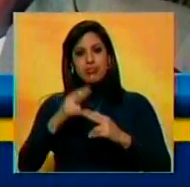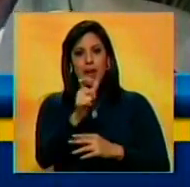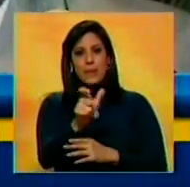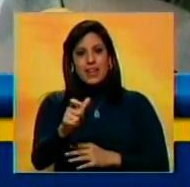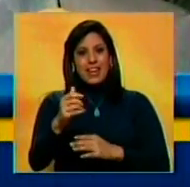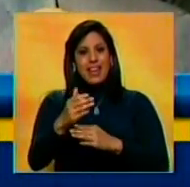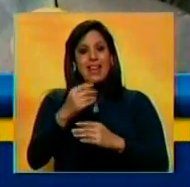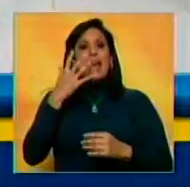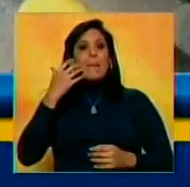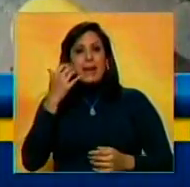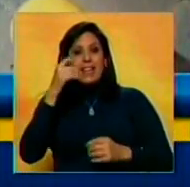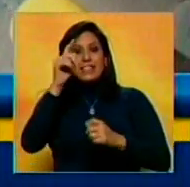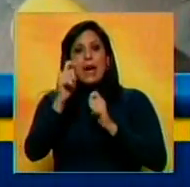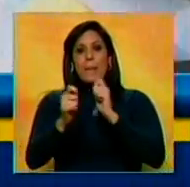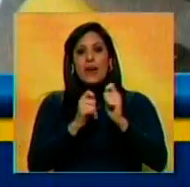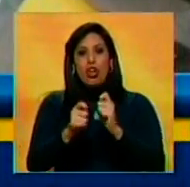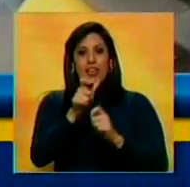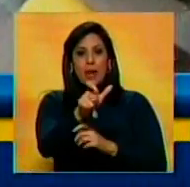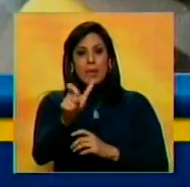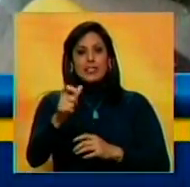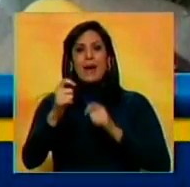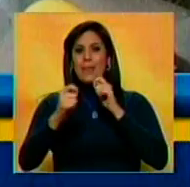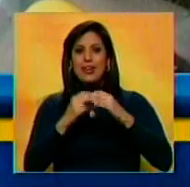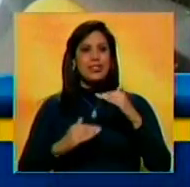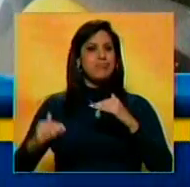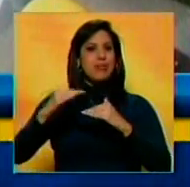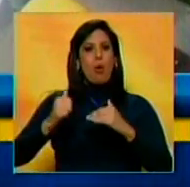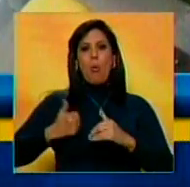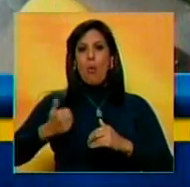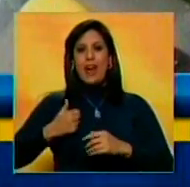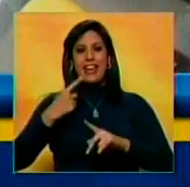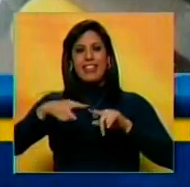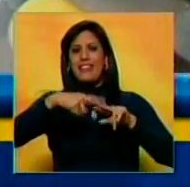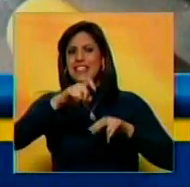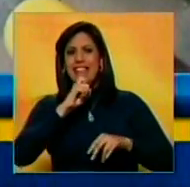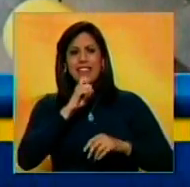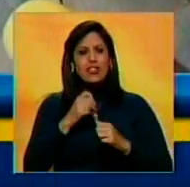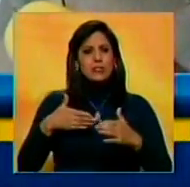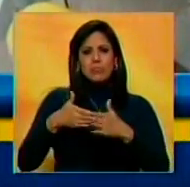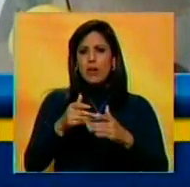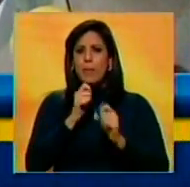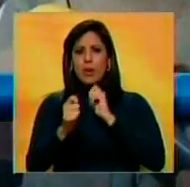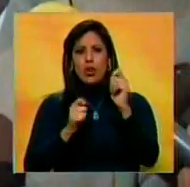condecorando a grandiosos periodistas. El periodista siempre va a estar por encima de cualquiera de las dificultades que se le presenten.